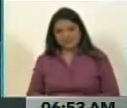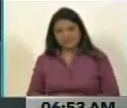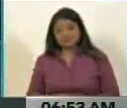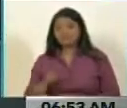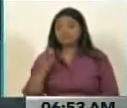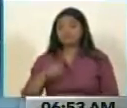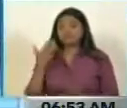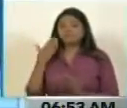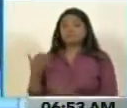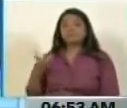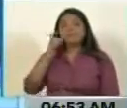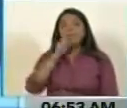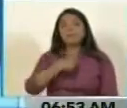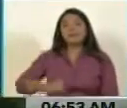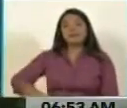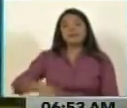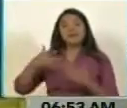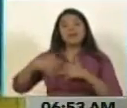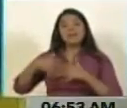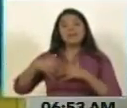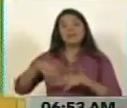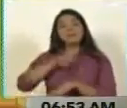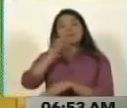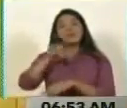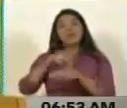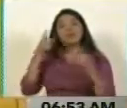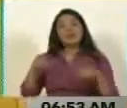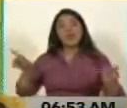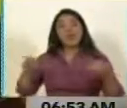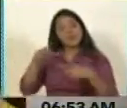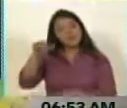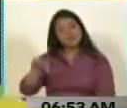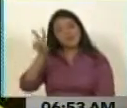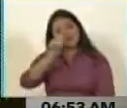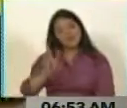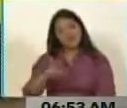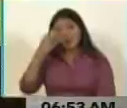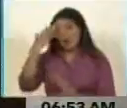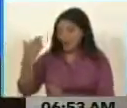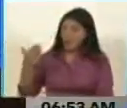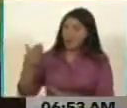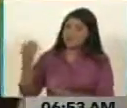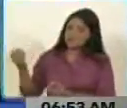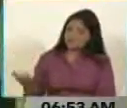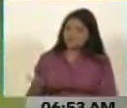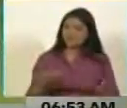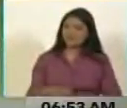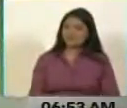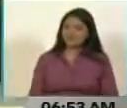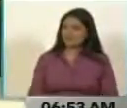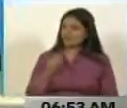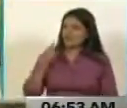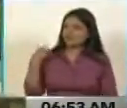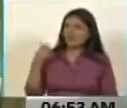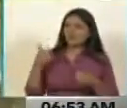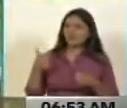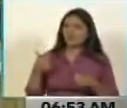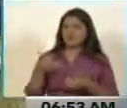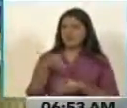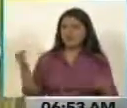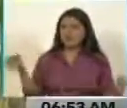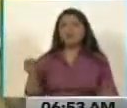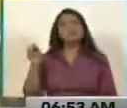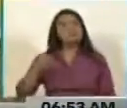José Gómez, el presidente de la Compañía Nacional de Música de nuestro país. José, ¿cómo estás? Ayer, los talleres, ¿cómo se instalaron ayer, fino? Buenísimo,